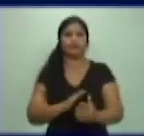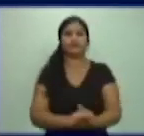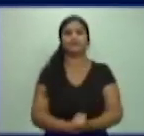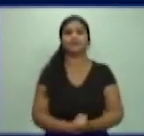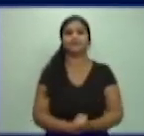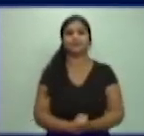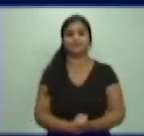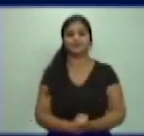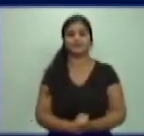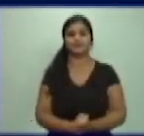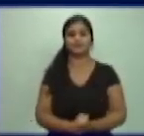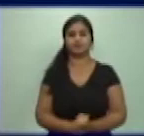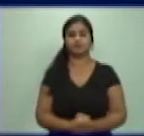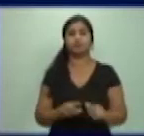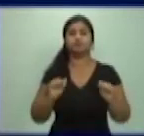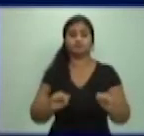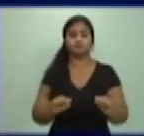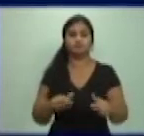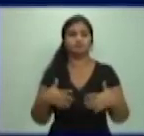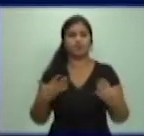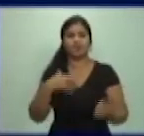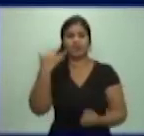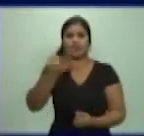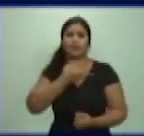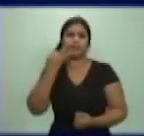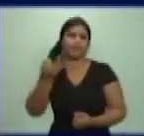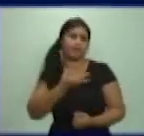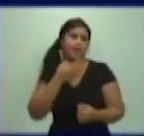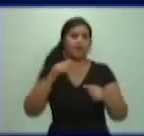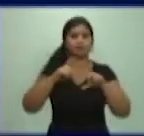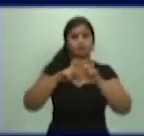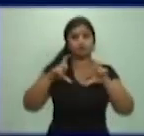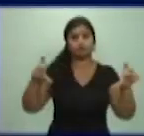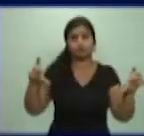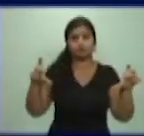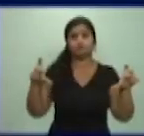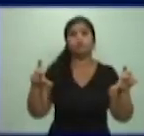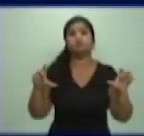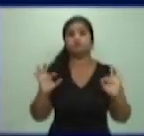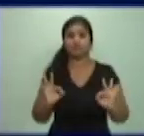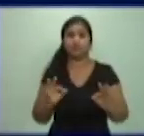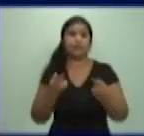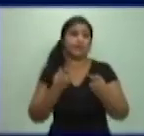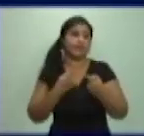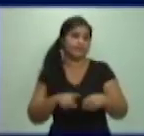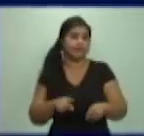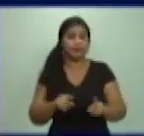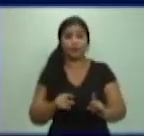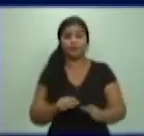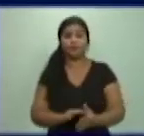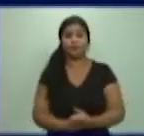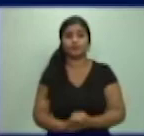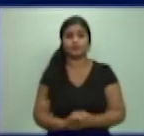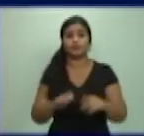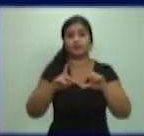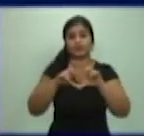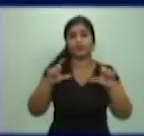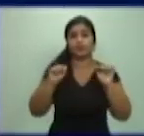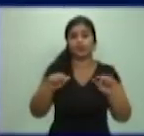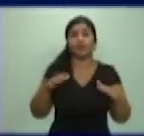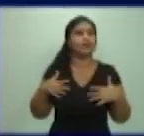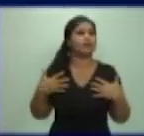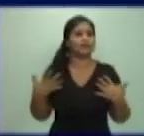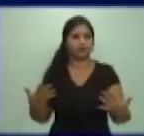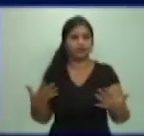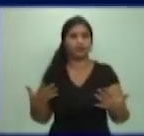aquí yo puedo hablar, no sé, de las obras literarias, por ejemplo, pero lo que yo planteo, el texto habla de las obras literarias,